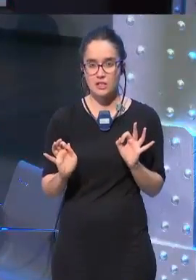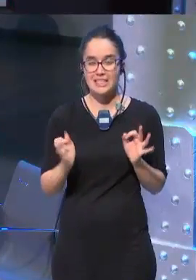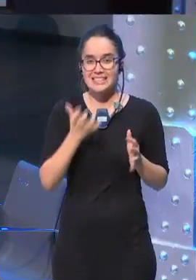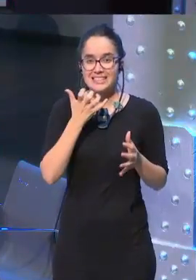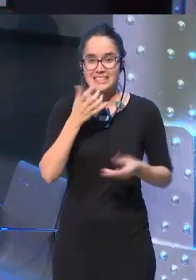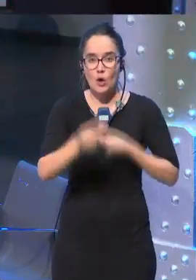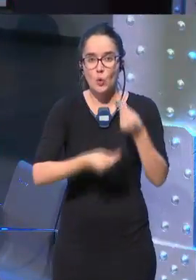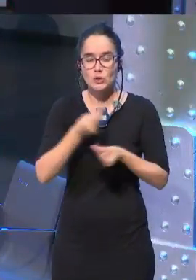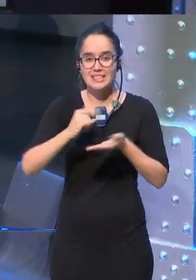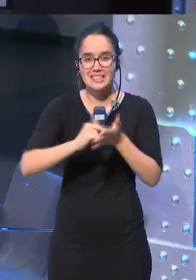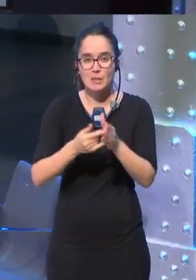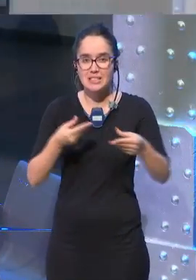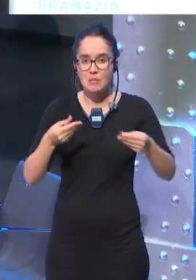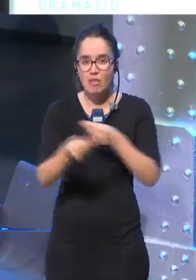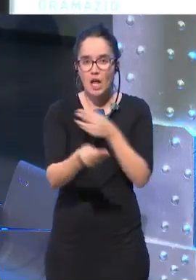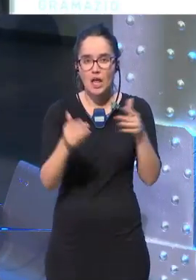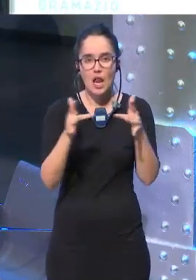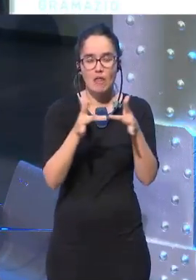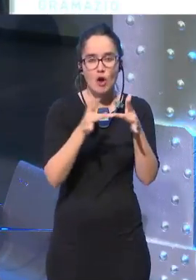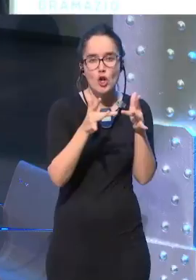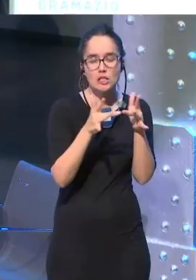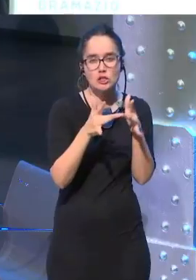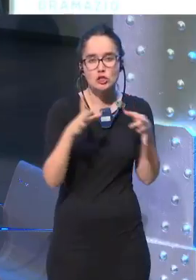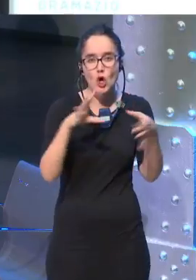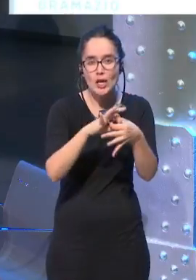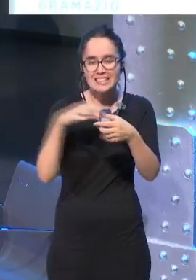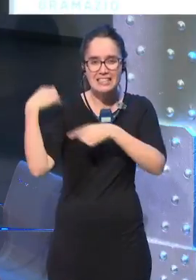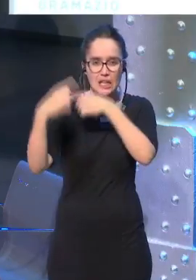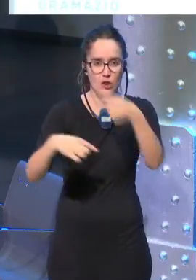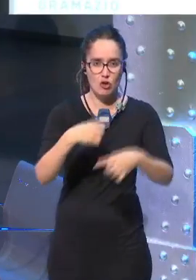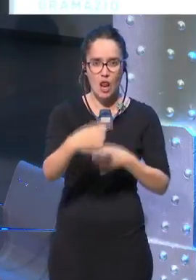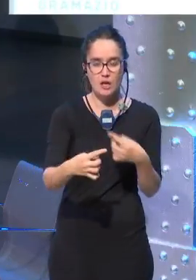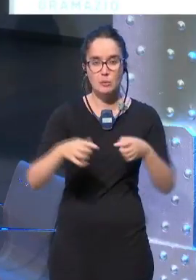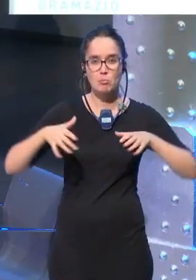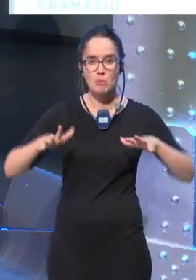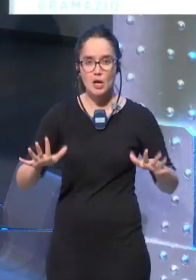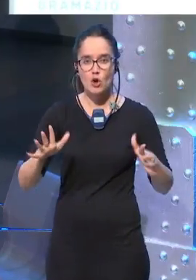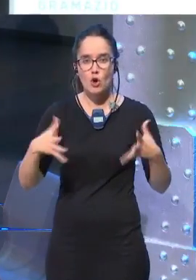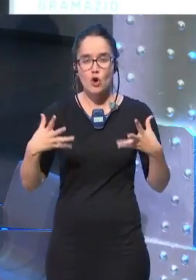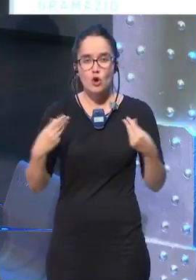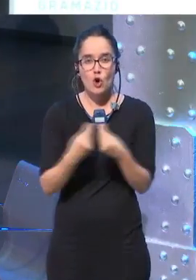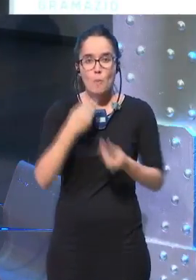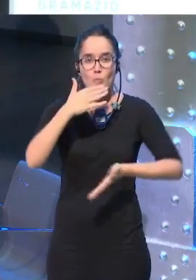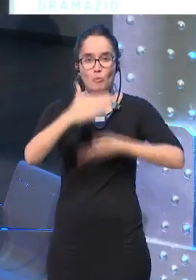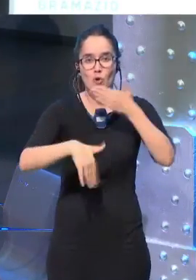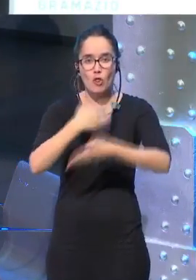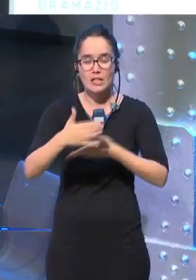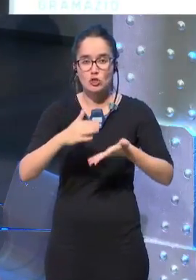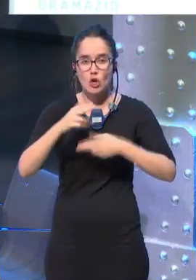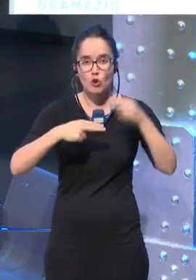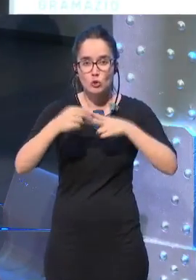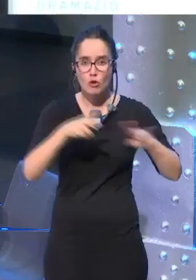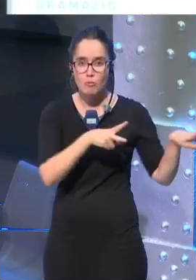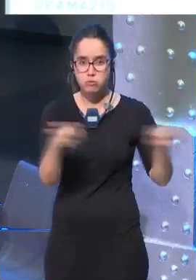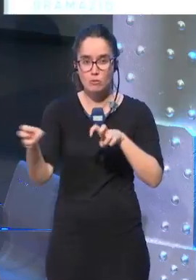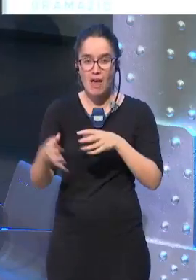Se utilizan sistemas de material y de conexiones tradicionales, pero con procesos de construcción novedosos. Además